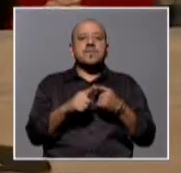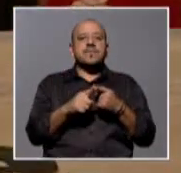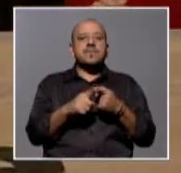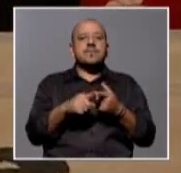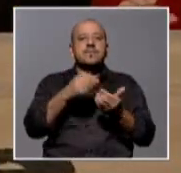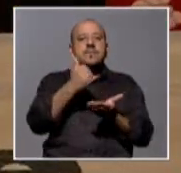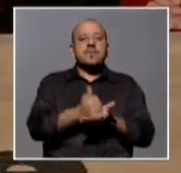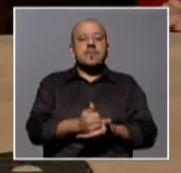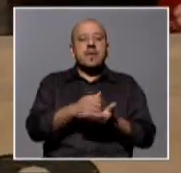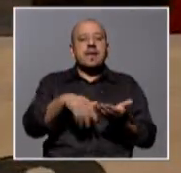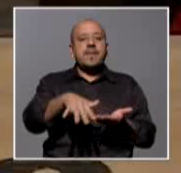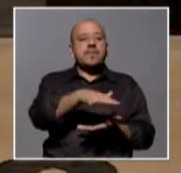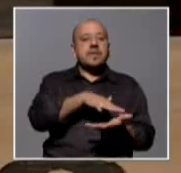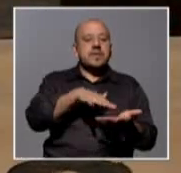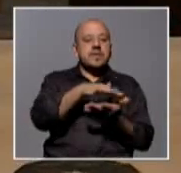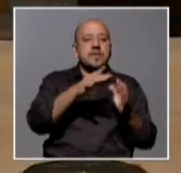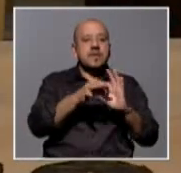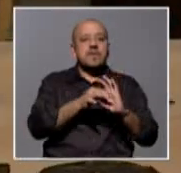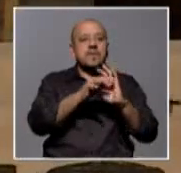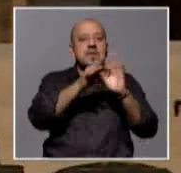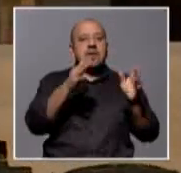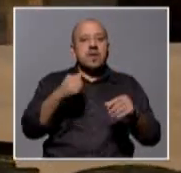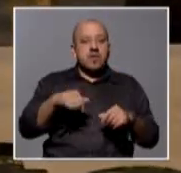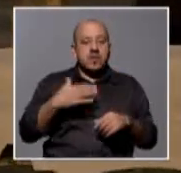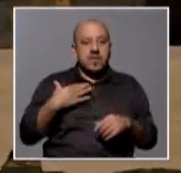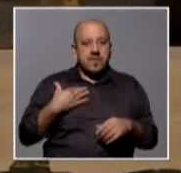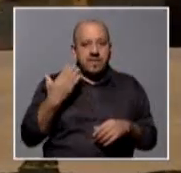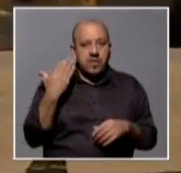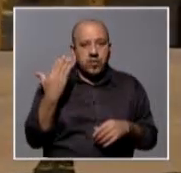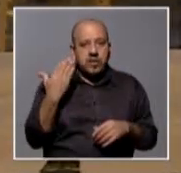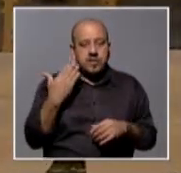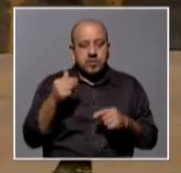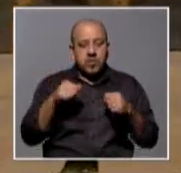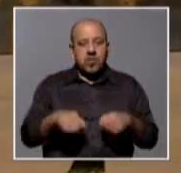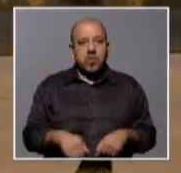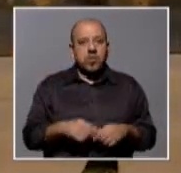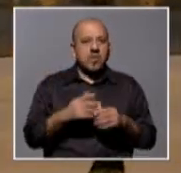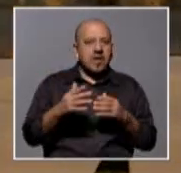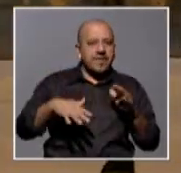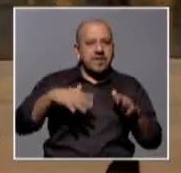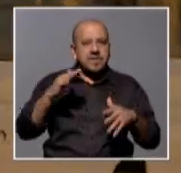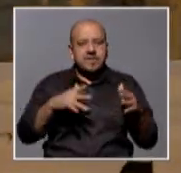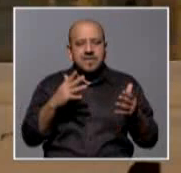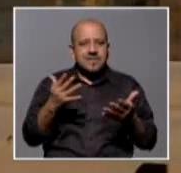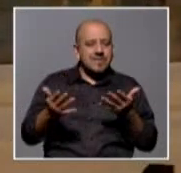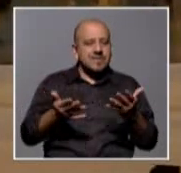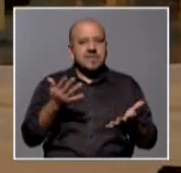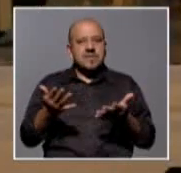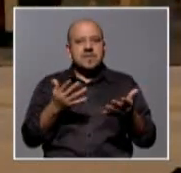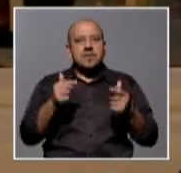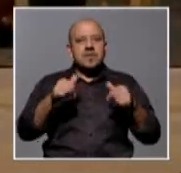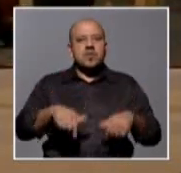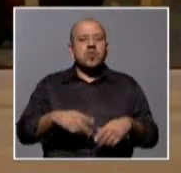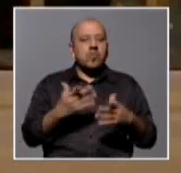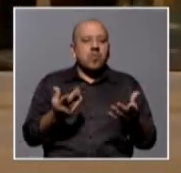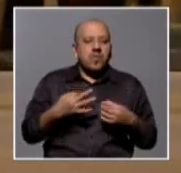en la Plaza Libertad y que de valores se trata esta jornada, estos valores muchas veces muy manoseados, pero que se hacen carne a través de